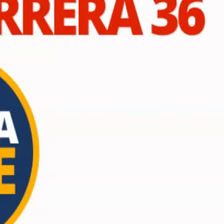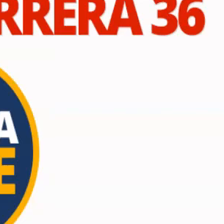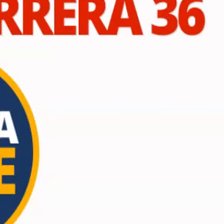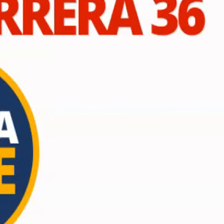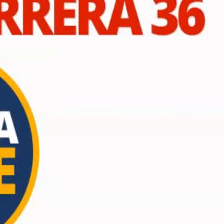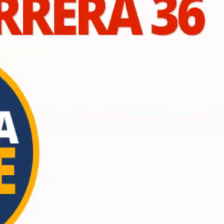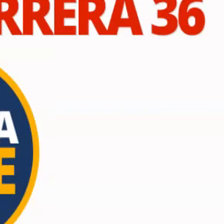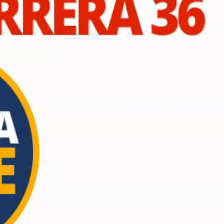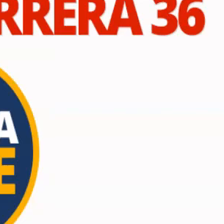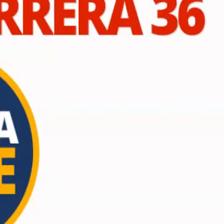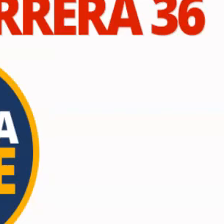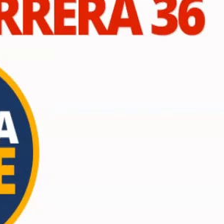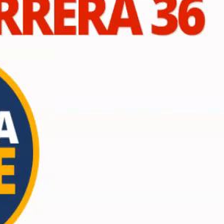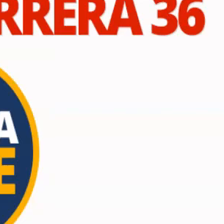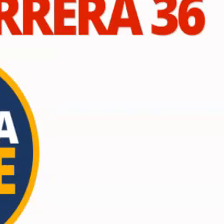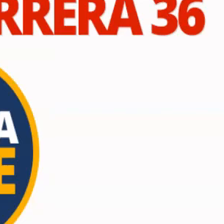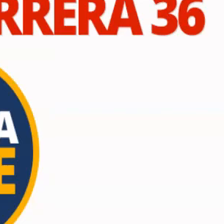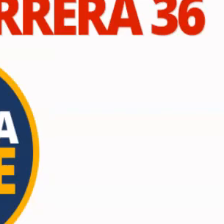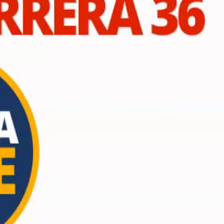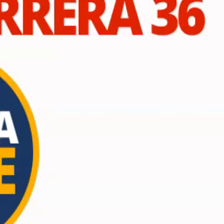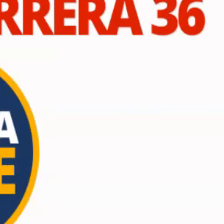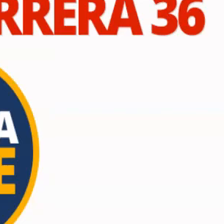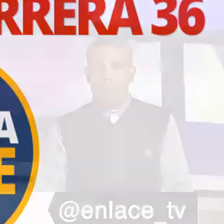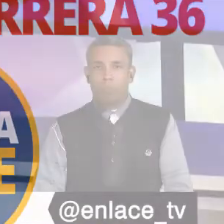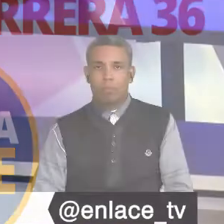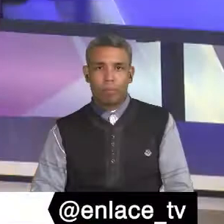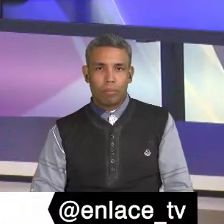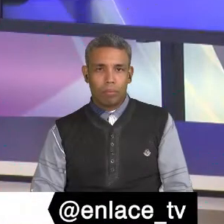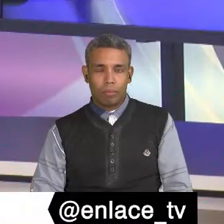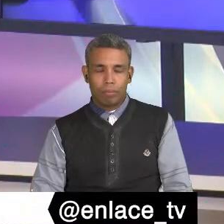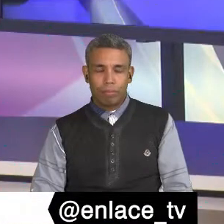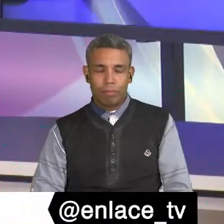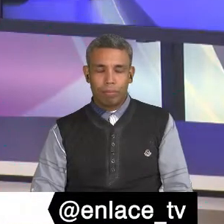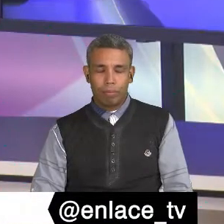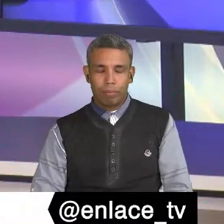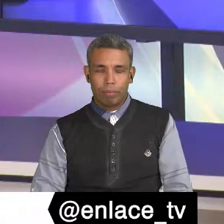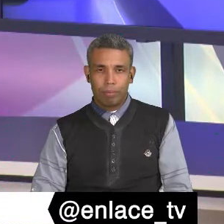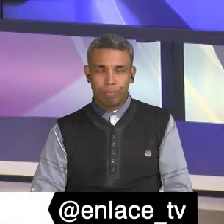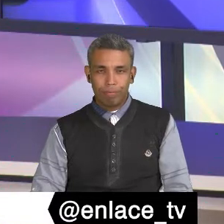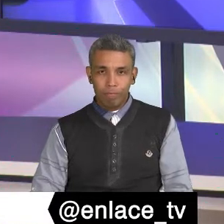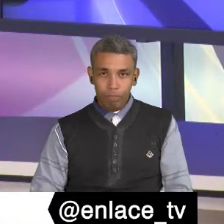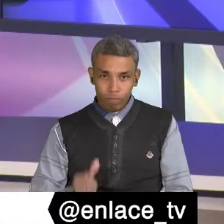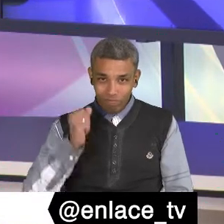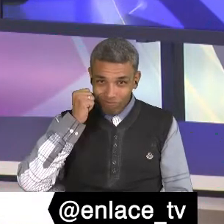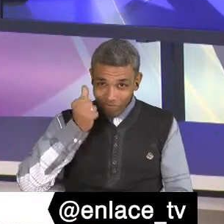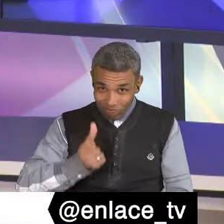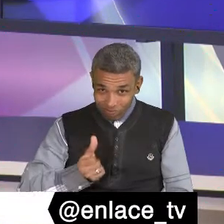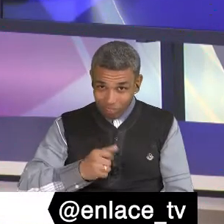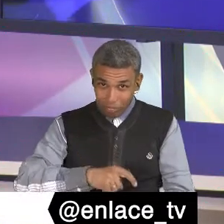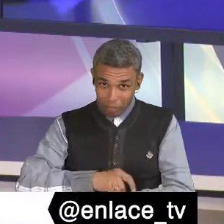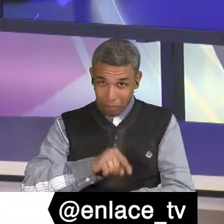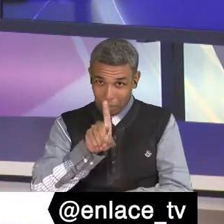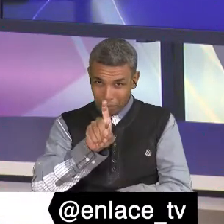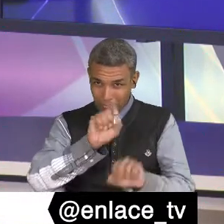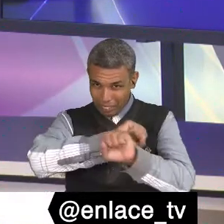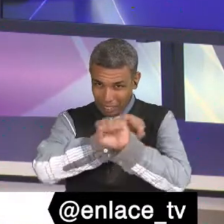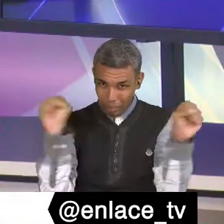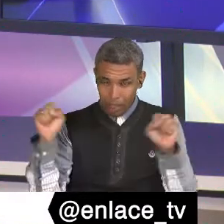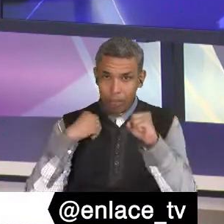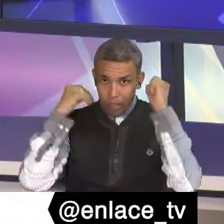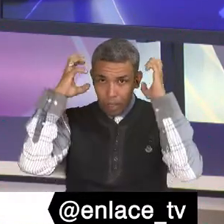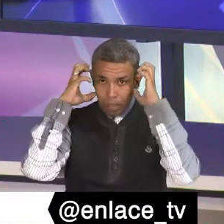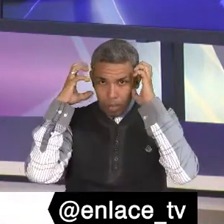en su nueva sede, ubicada en la carrera 36. Mañana los esperamos muy puntuales en Enlace Radio 6 AM y por supuesto